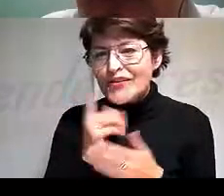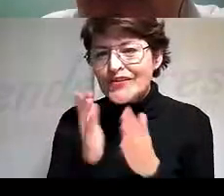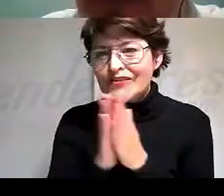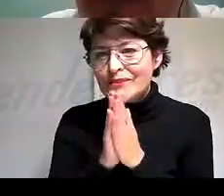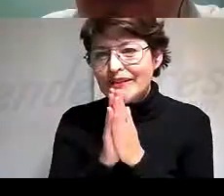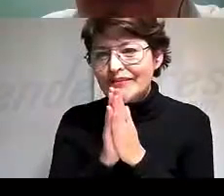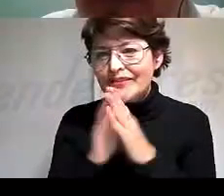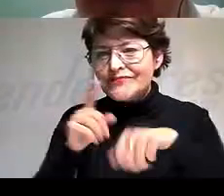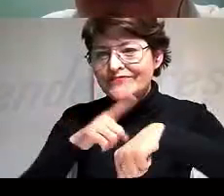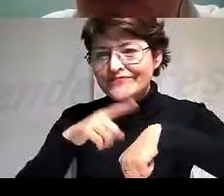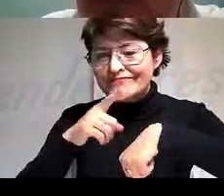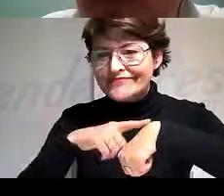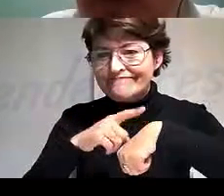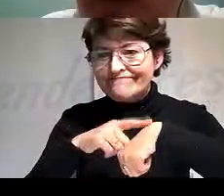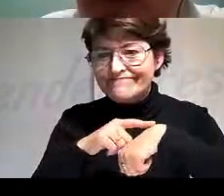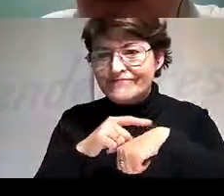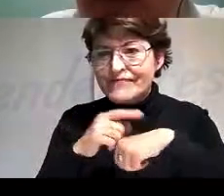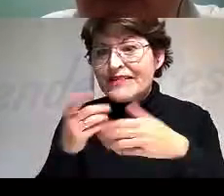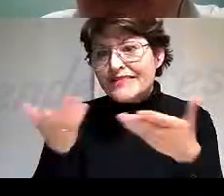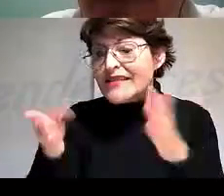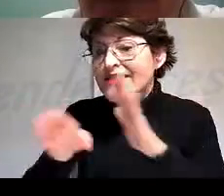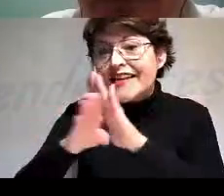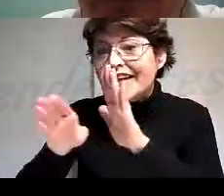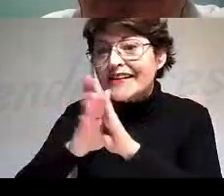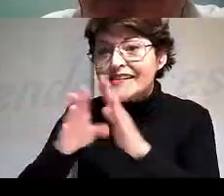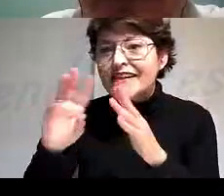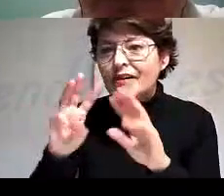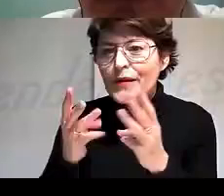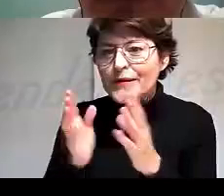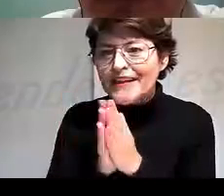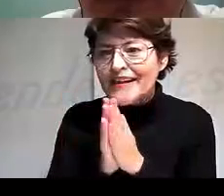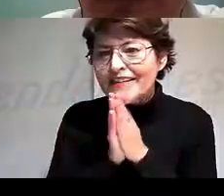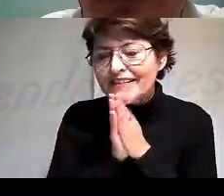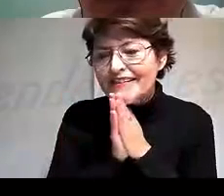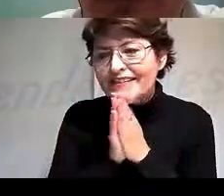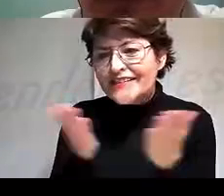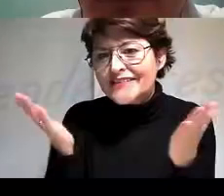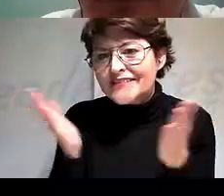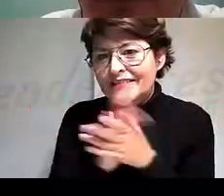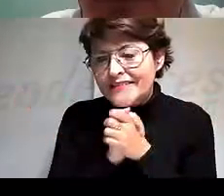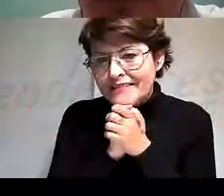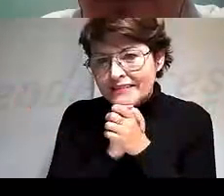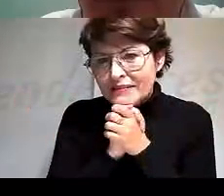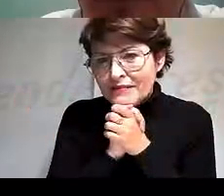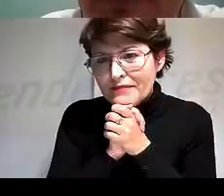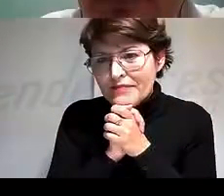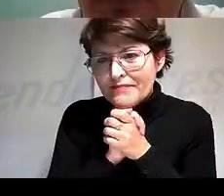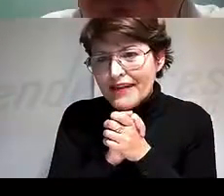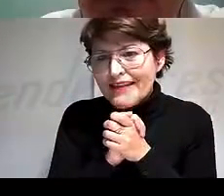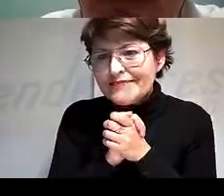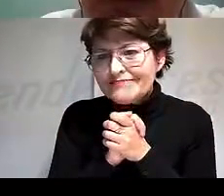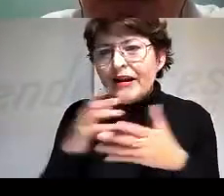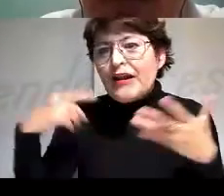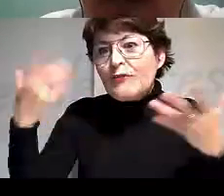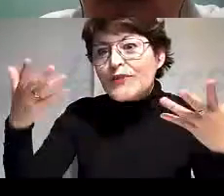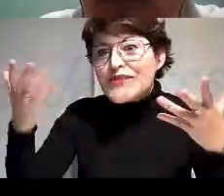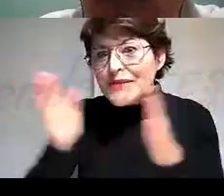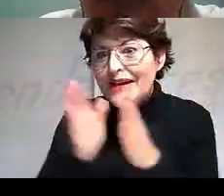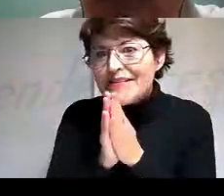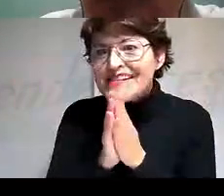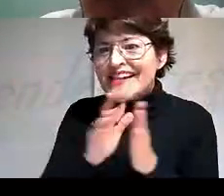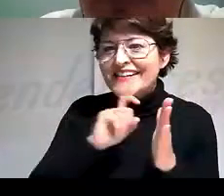los sordos, pero... Vale, bueno, si no, sigue el webinar y... ¿Vale? A